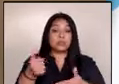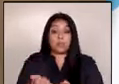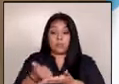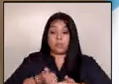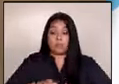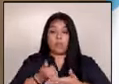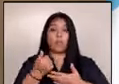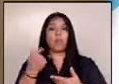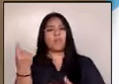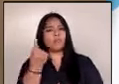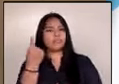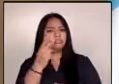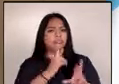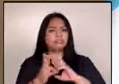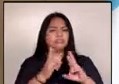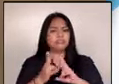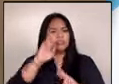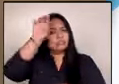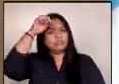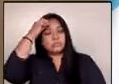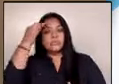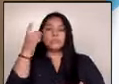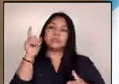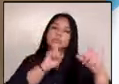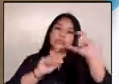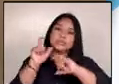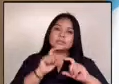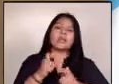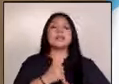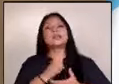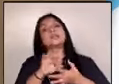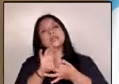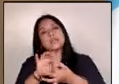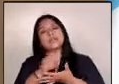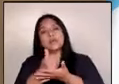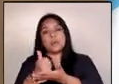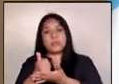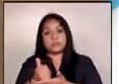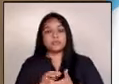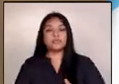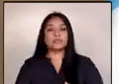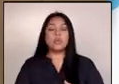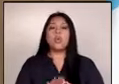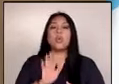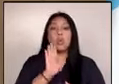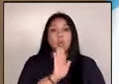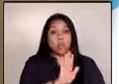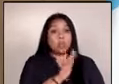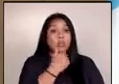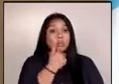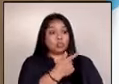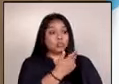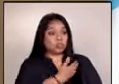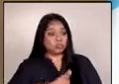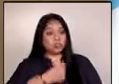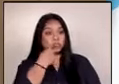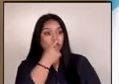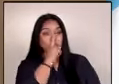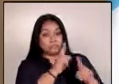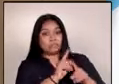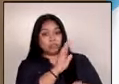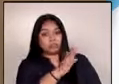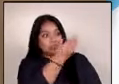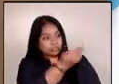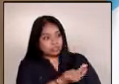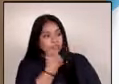políticas comerciales y de cooperación con usted señor presidente y con su gobierno pero también y sobre